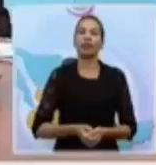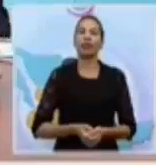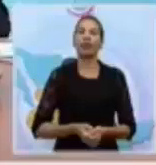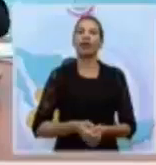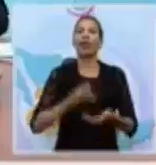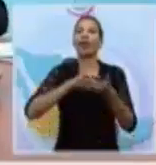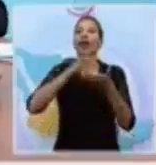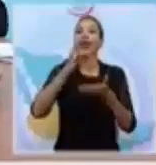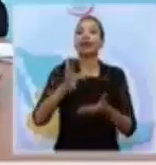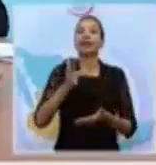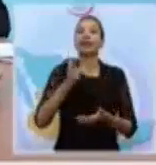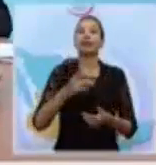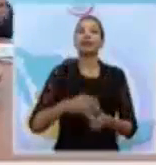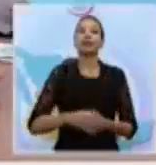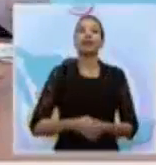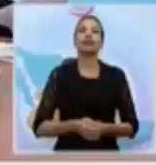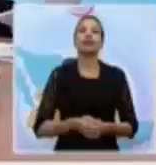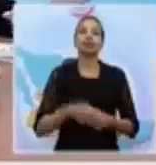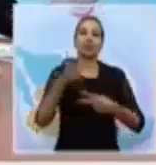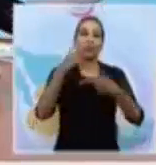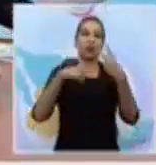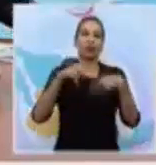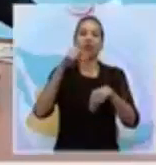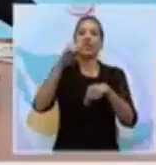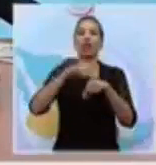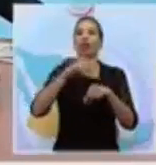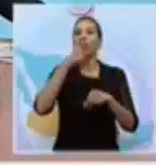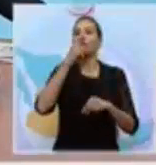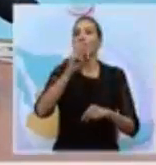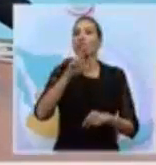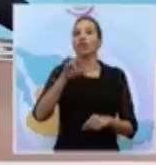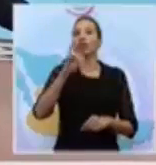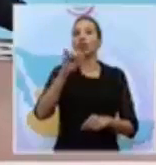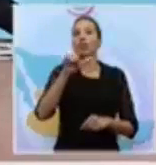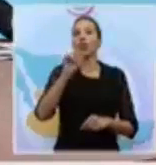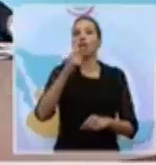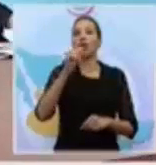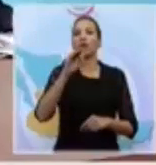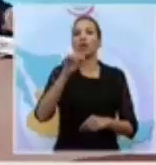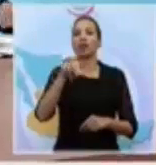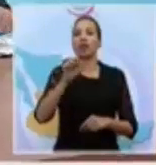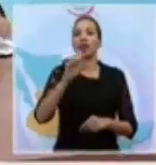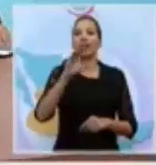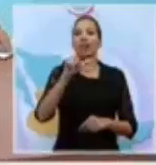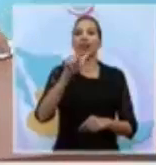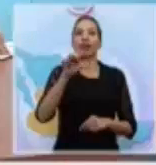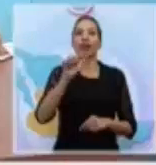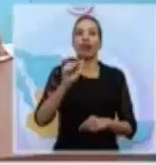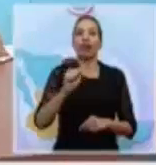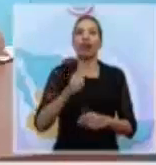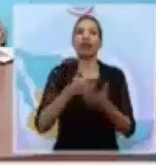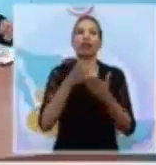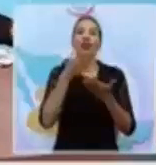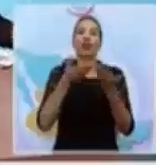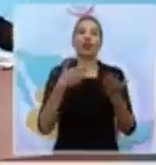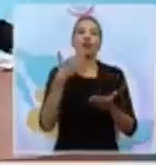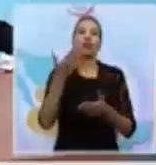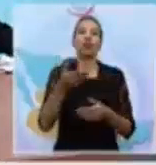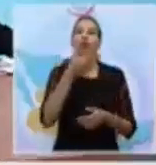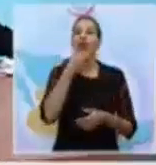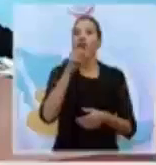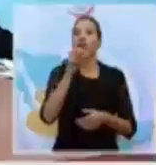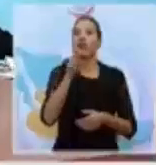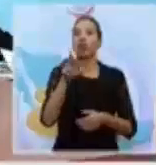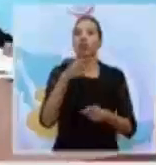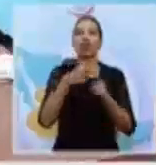pues agradecemos la presencia del doctor Julio Volpini Calinca, y yo le pido, doctor,